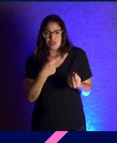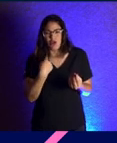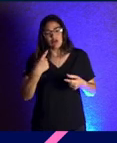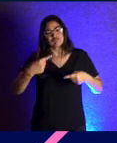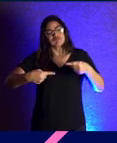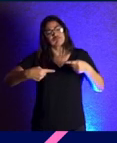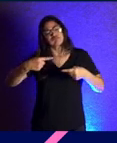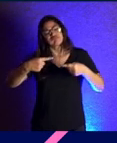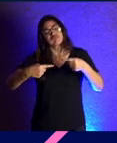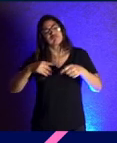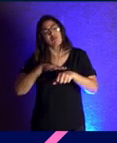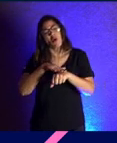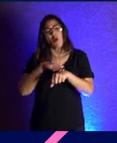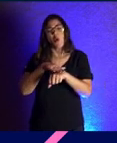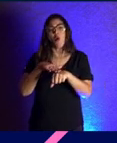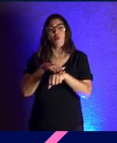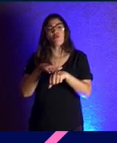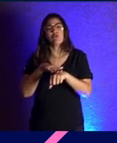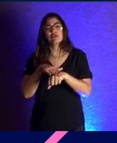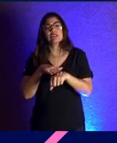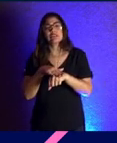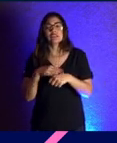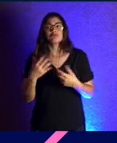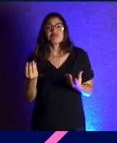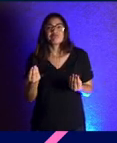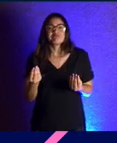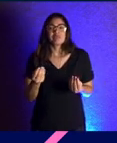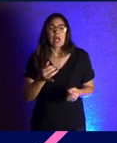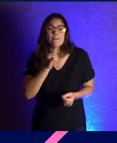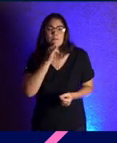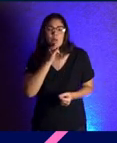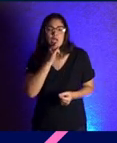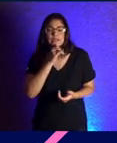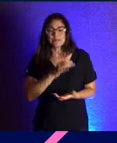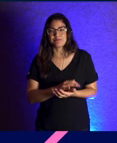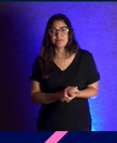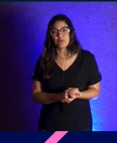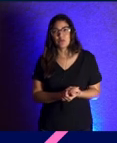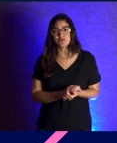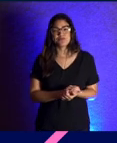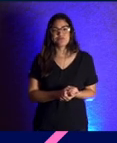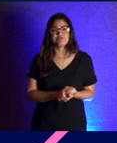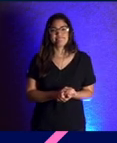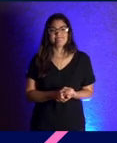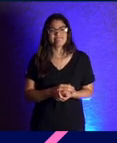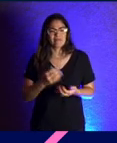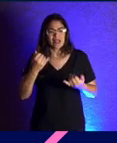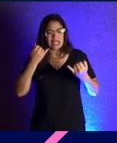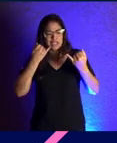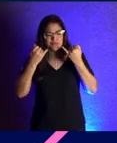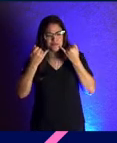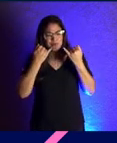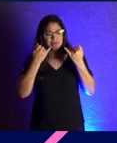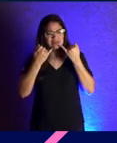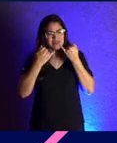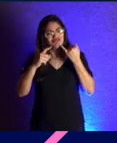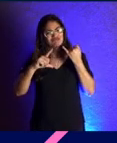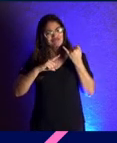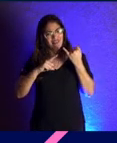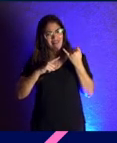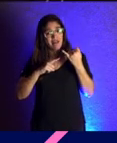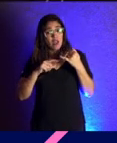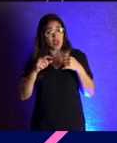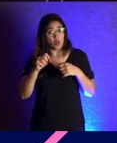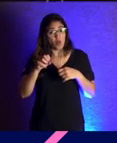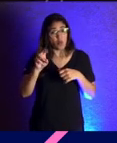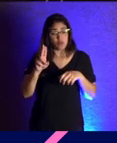si recogemos toda esta desinformación, la información pasa en la pista, finalmente vamos a hacer